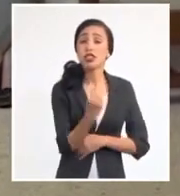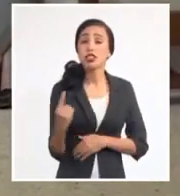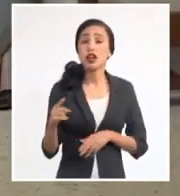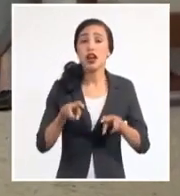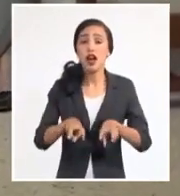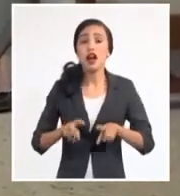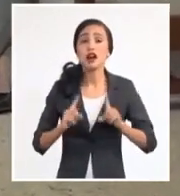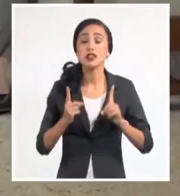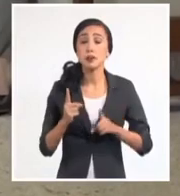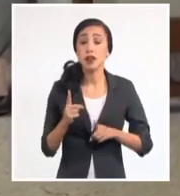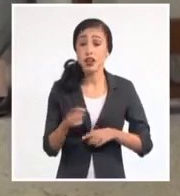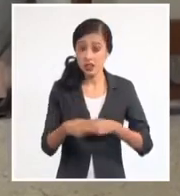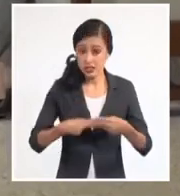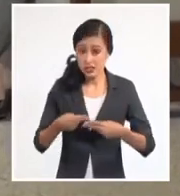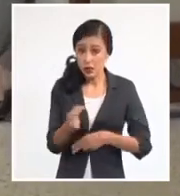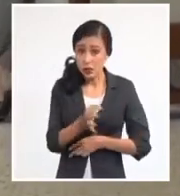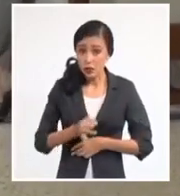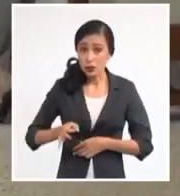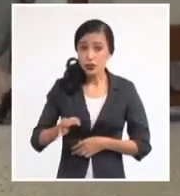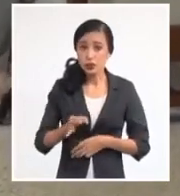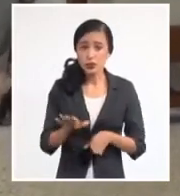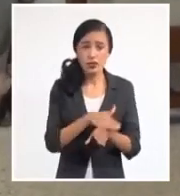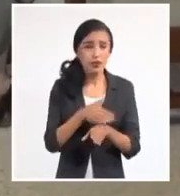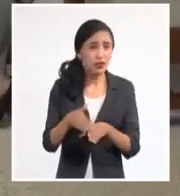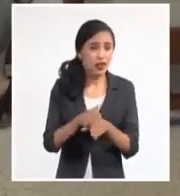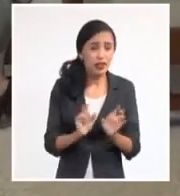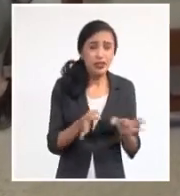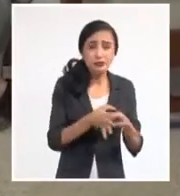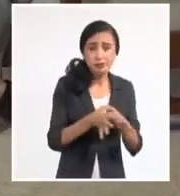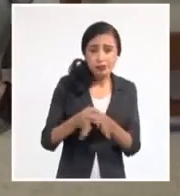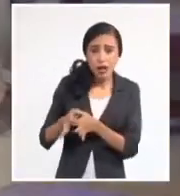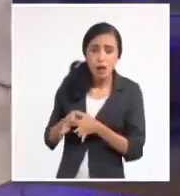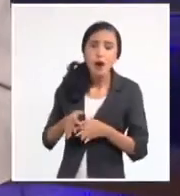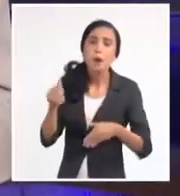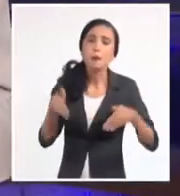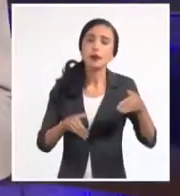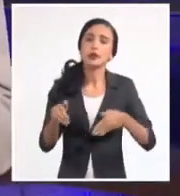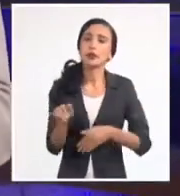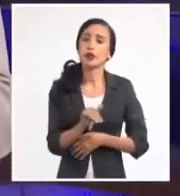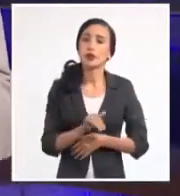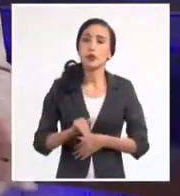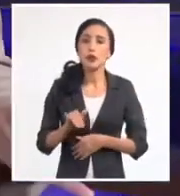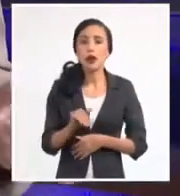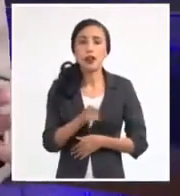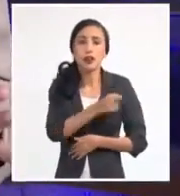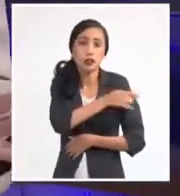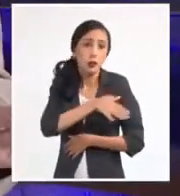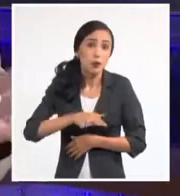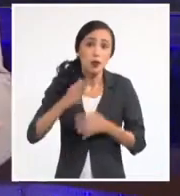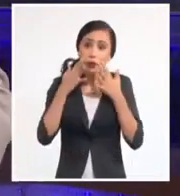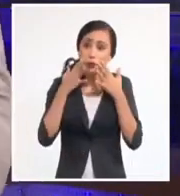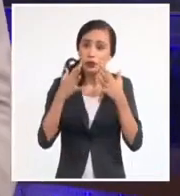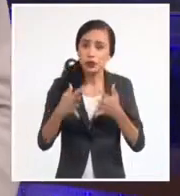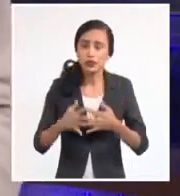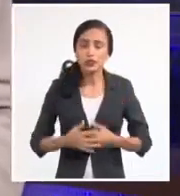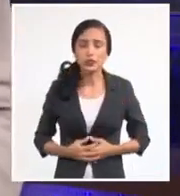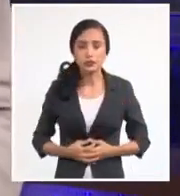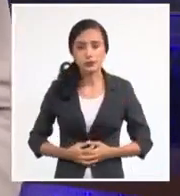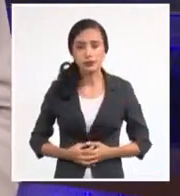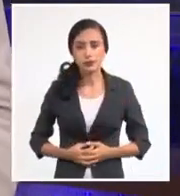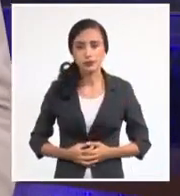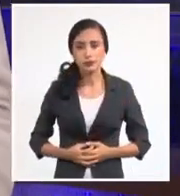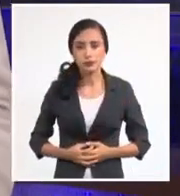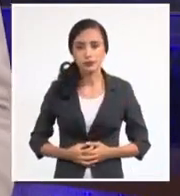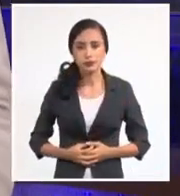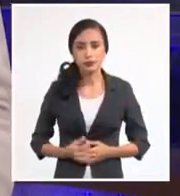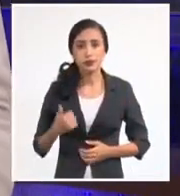han hecho en los municipios y en los distritos, y la participación ha sido esencial en todos estos meses. Yo